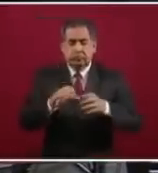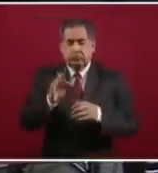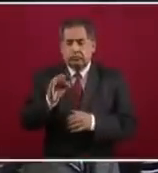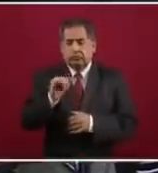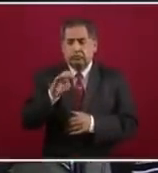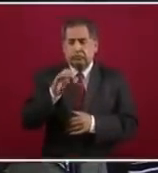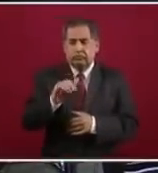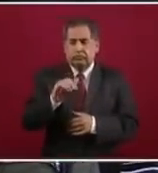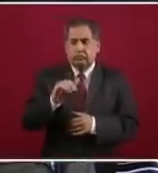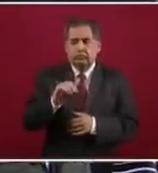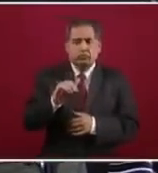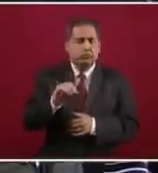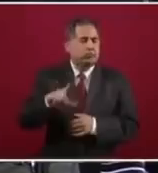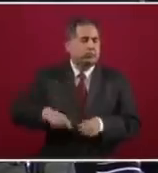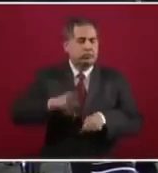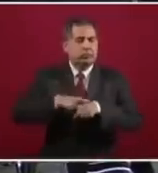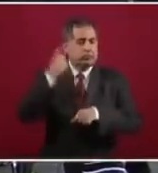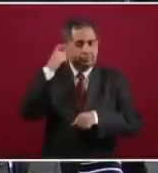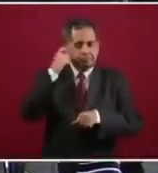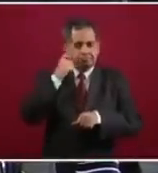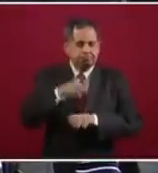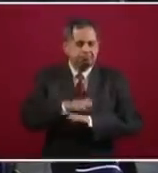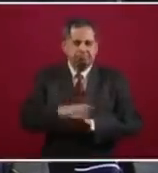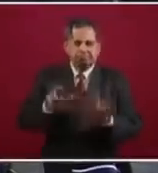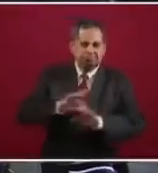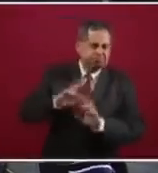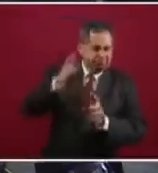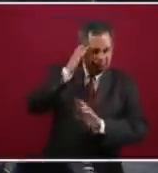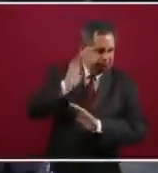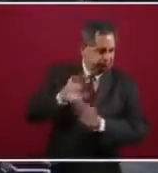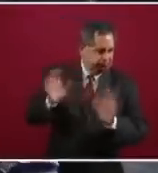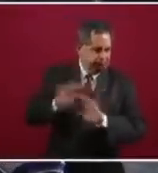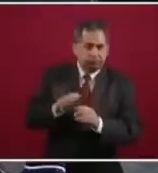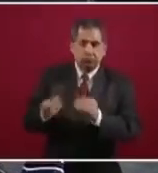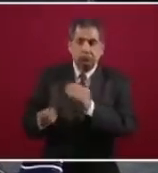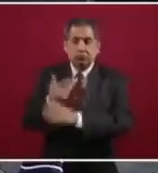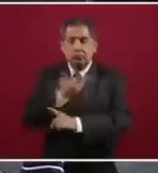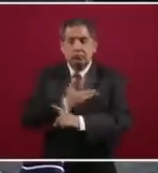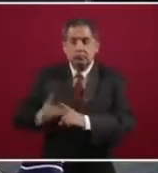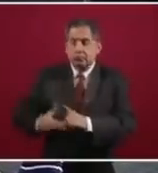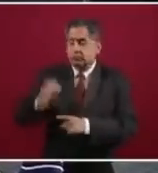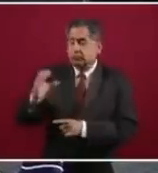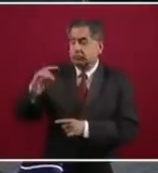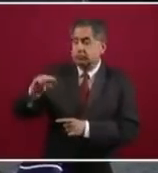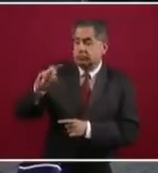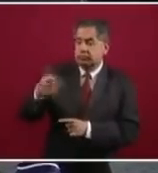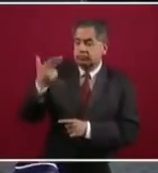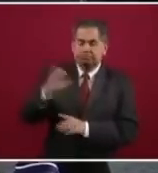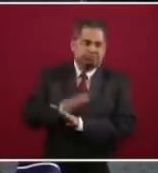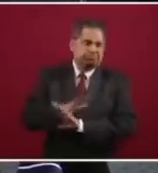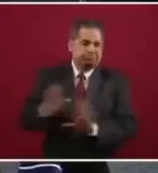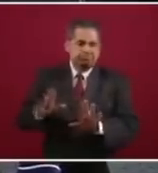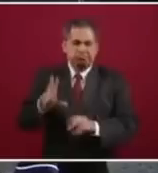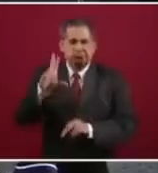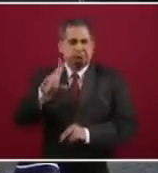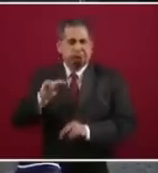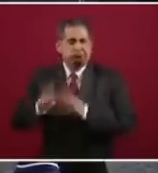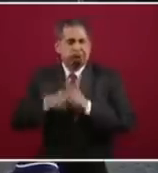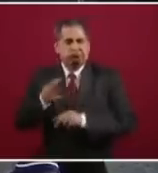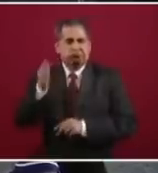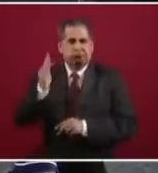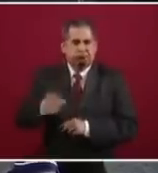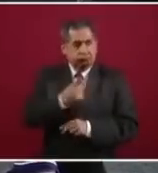Francisco Domínguez, gobernador de Querétaro, pues no reconozcan a la nueva presidenta de la Comisión de Derechos Humanos y dicen que no van a aceptar